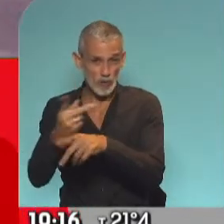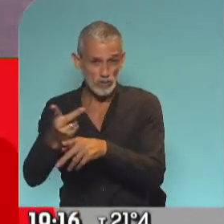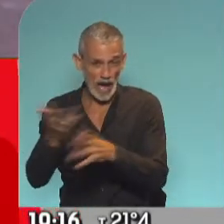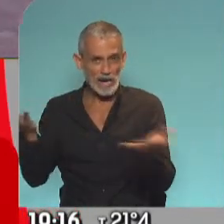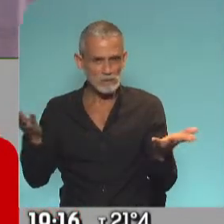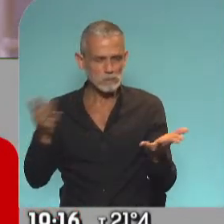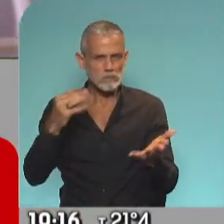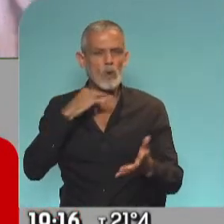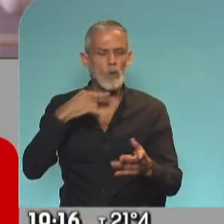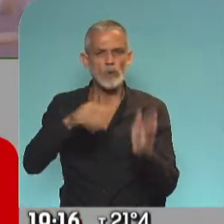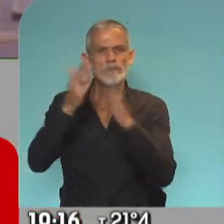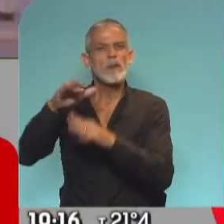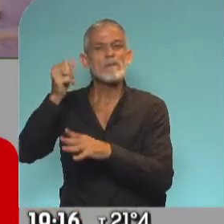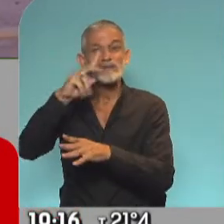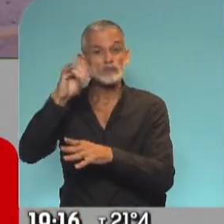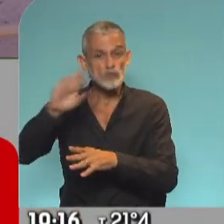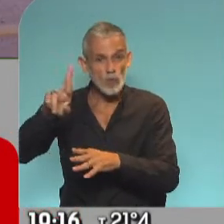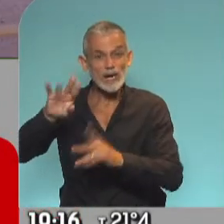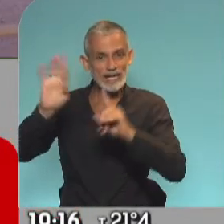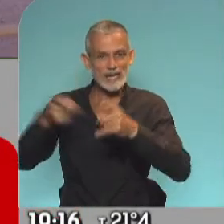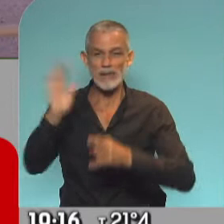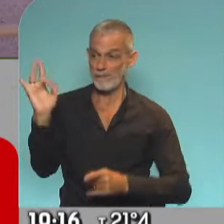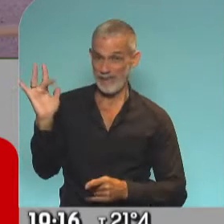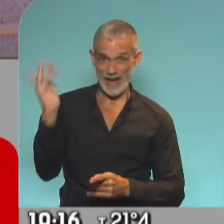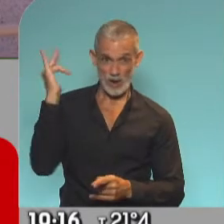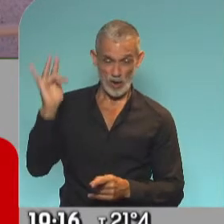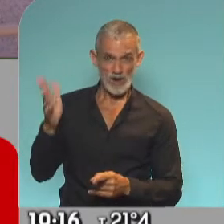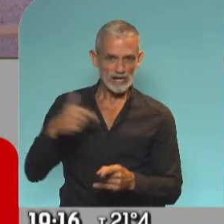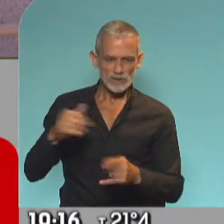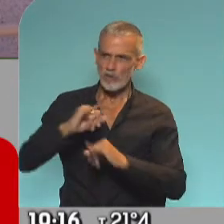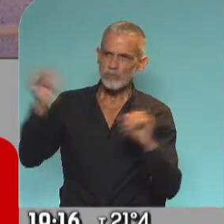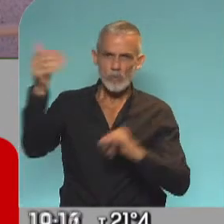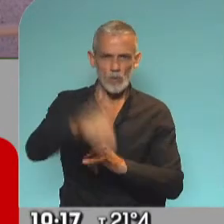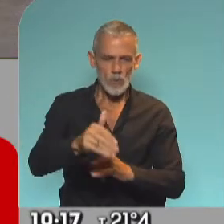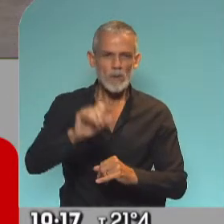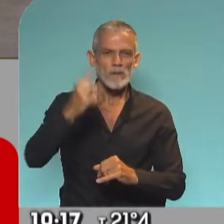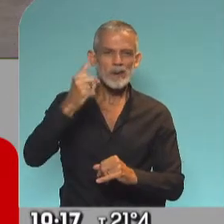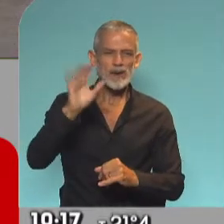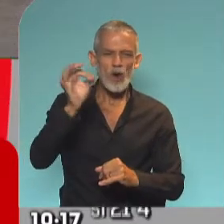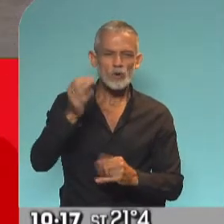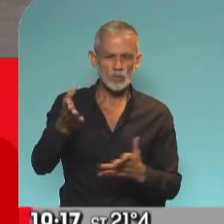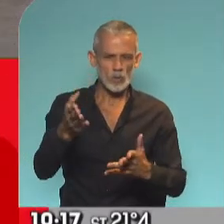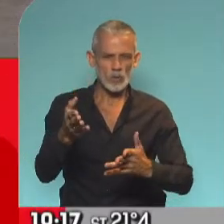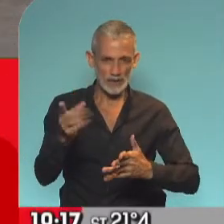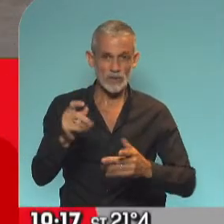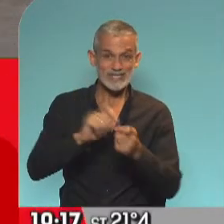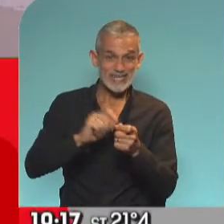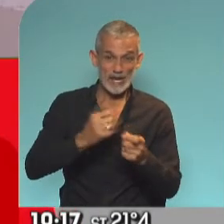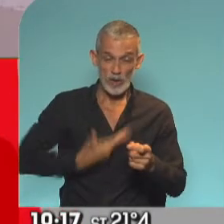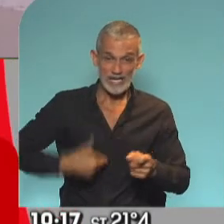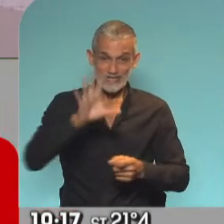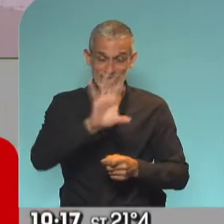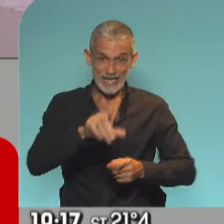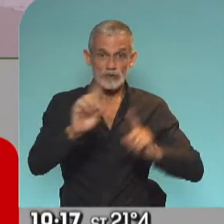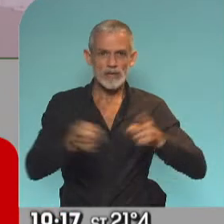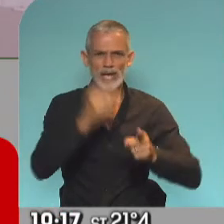Estuve con el gobernador Juan Mansur el miércoles anunciando la presencialidad, ¿no? A partir del 1 de octubre con el gobernador de Santiago del Estero, ¿no? El 15